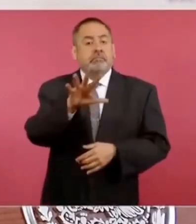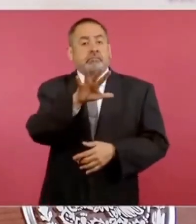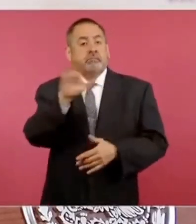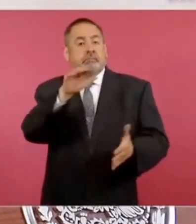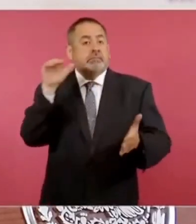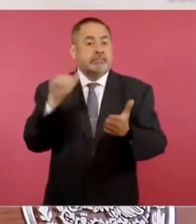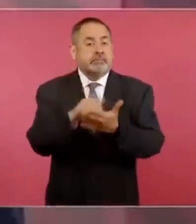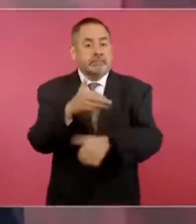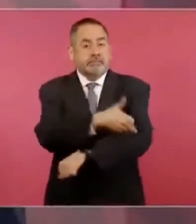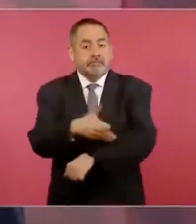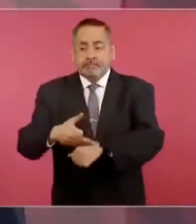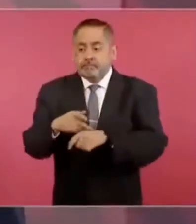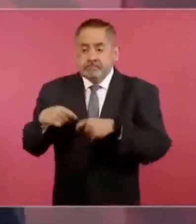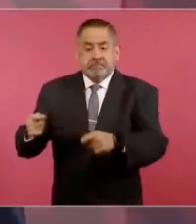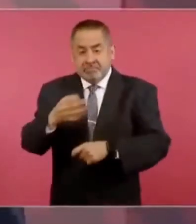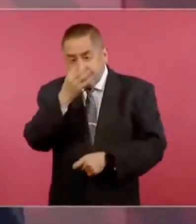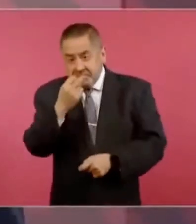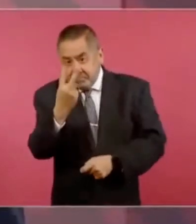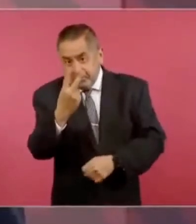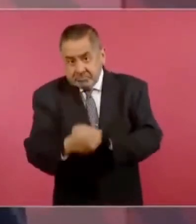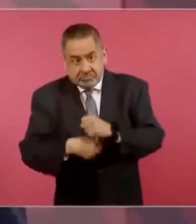familias en 2 años.